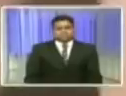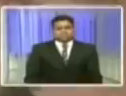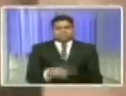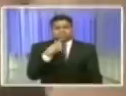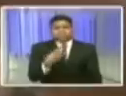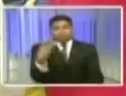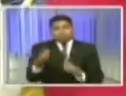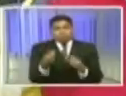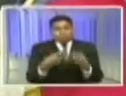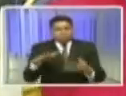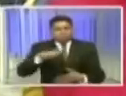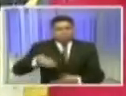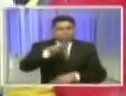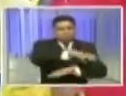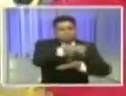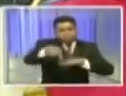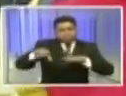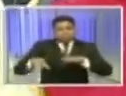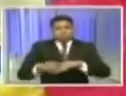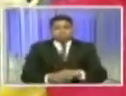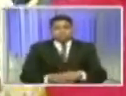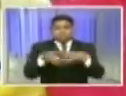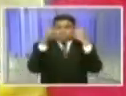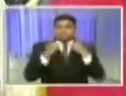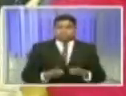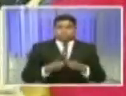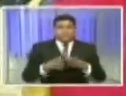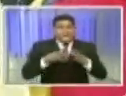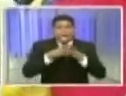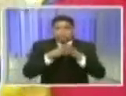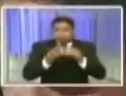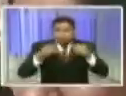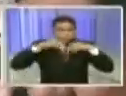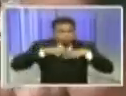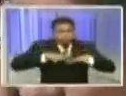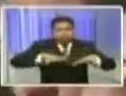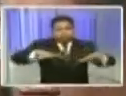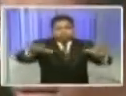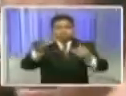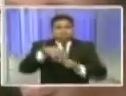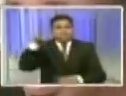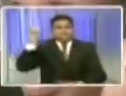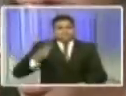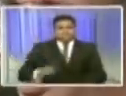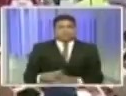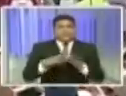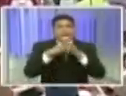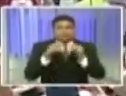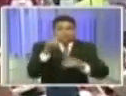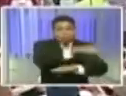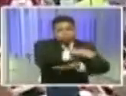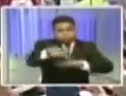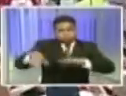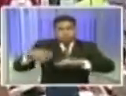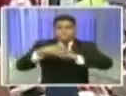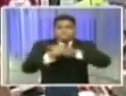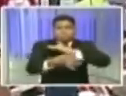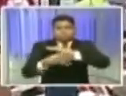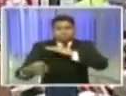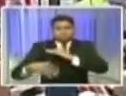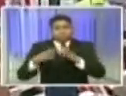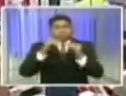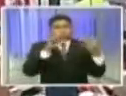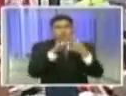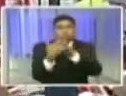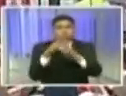que las decisiones que estamos tomando es para llevarlas a todo el país, todos los estados, todos los municipios, todos los barrios,